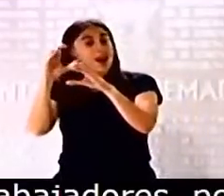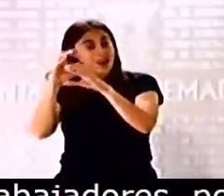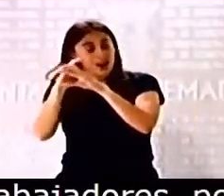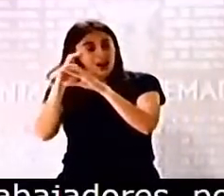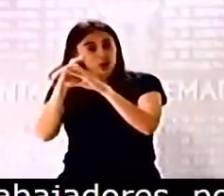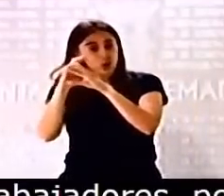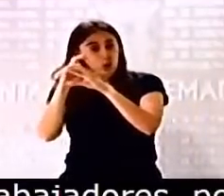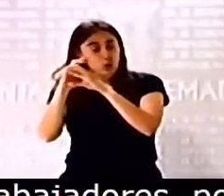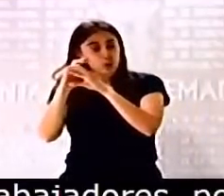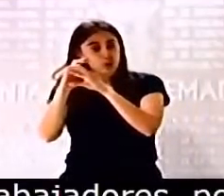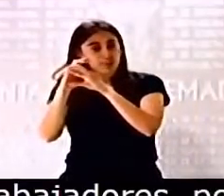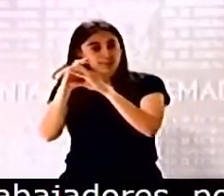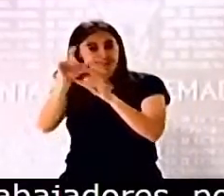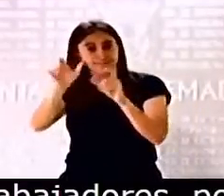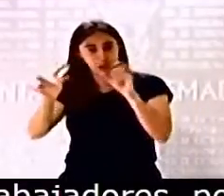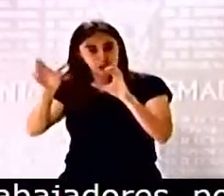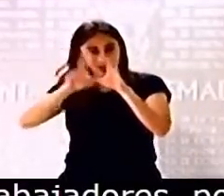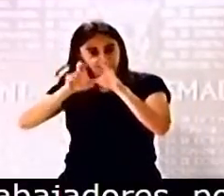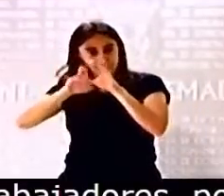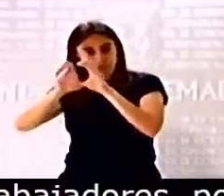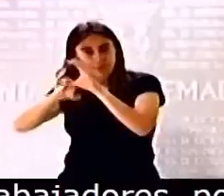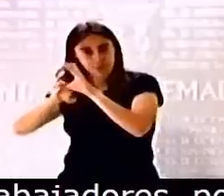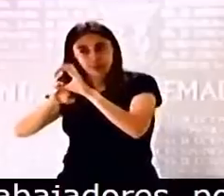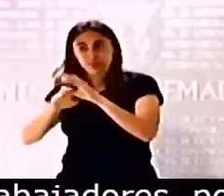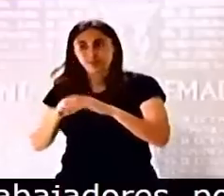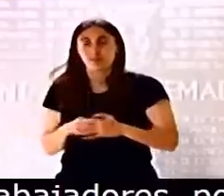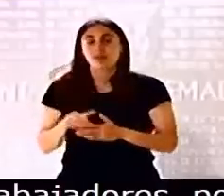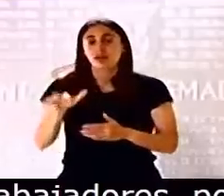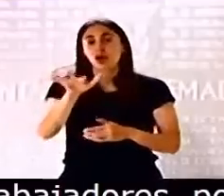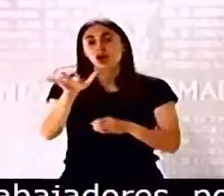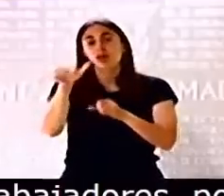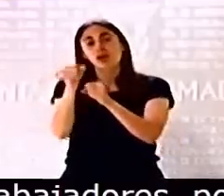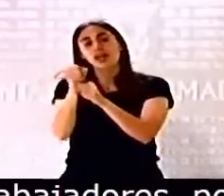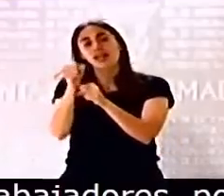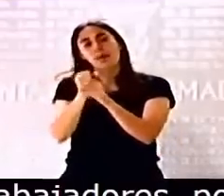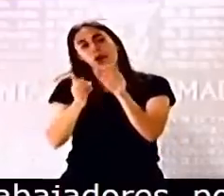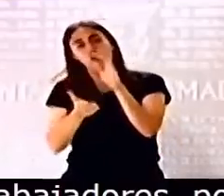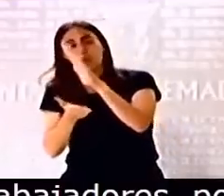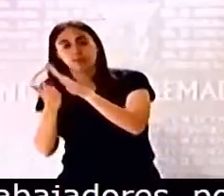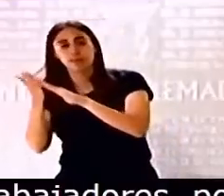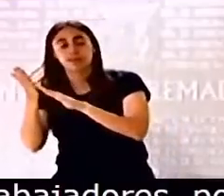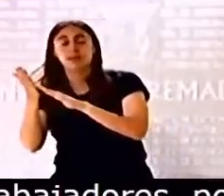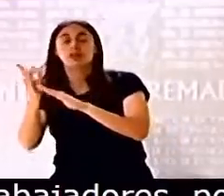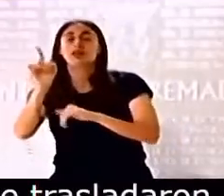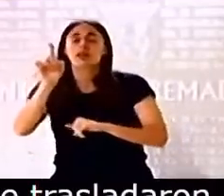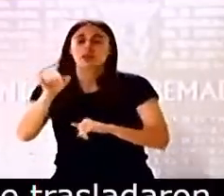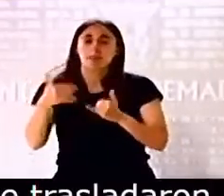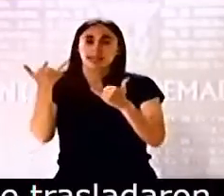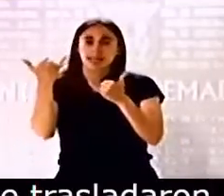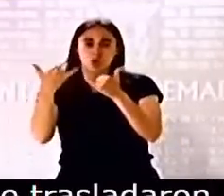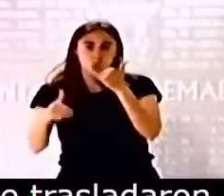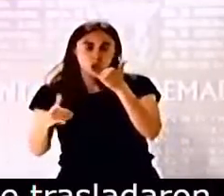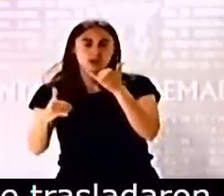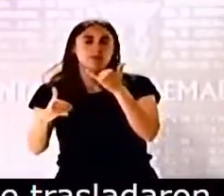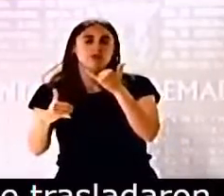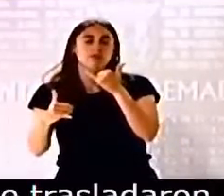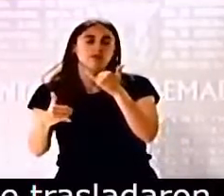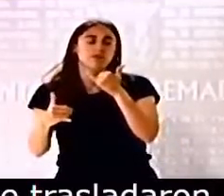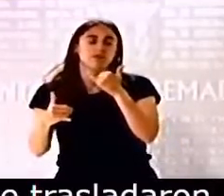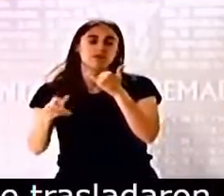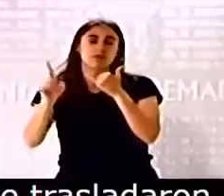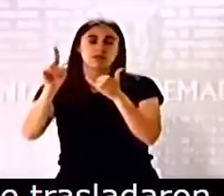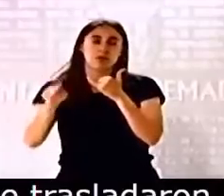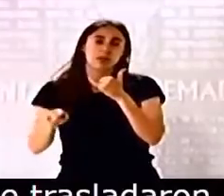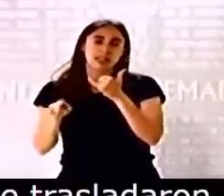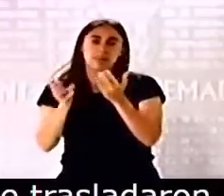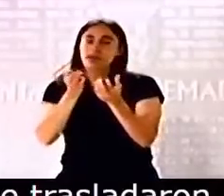trasladaron estas personas al lugar de trabajo y, por último, también tenemos que dar